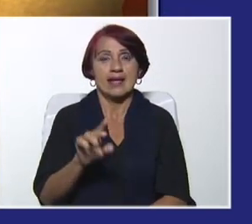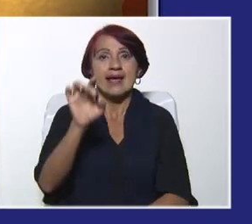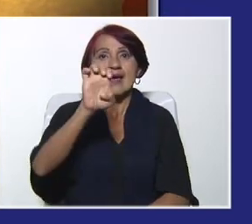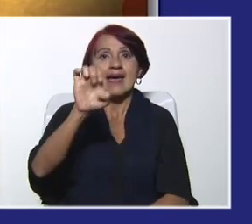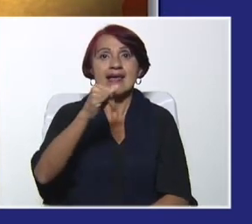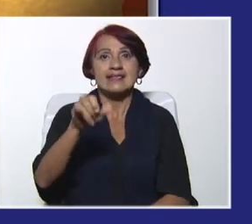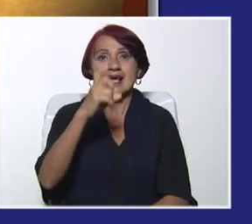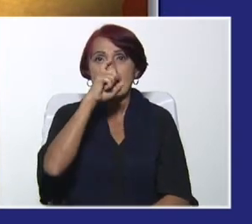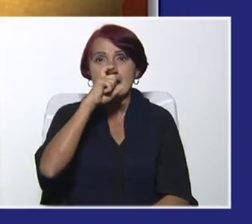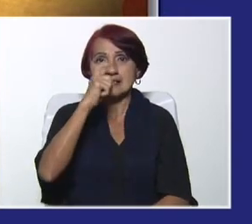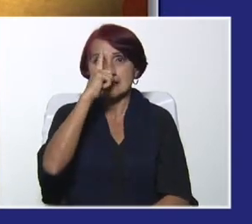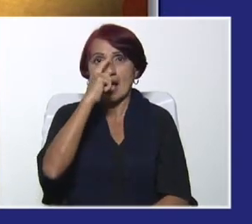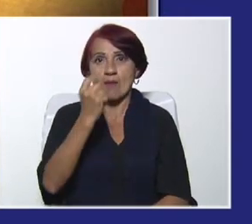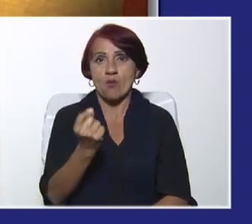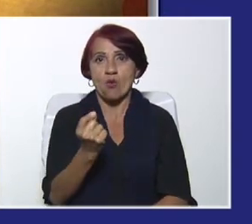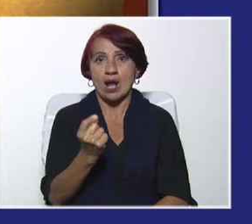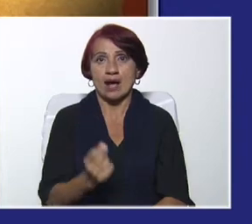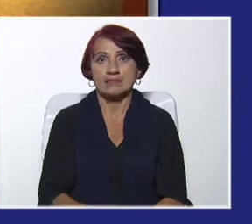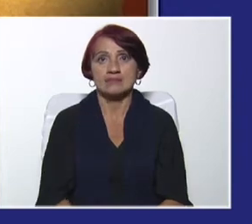Ezequiel Zamora.